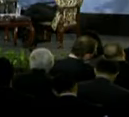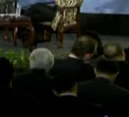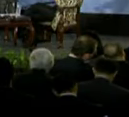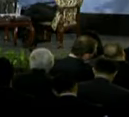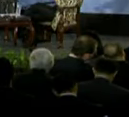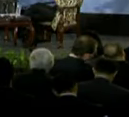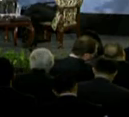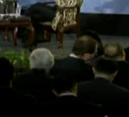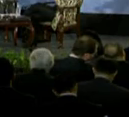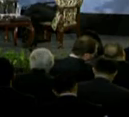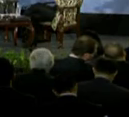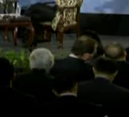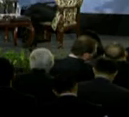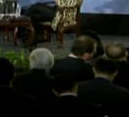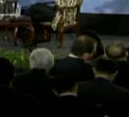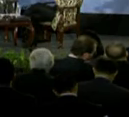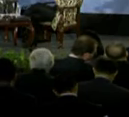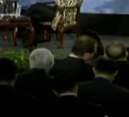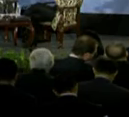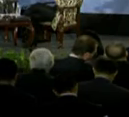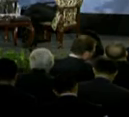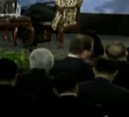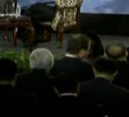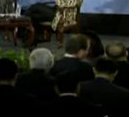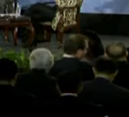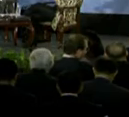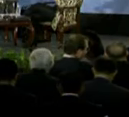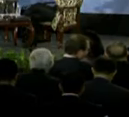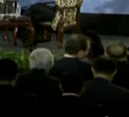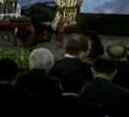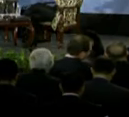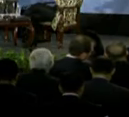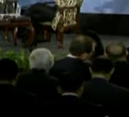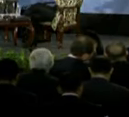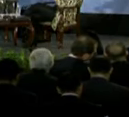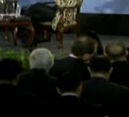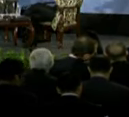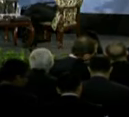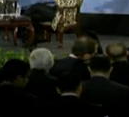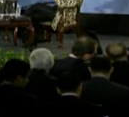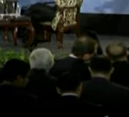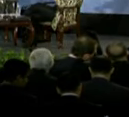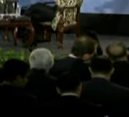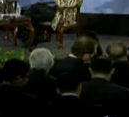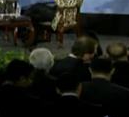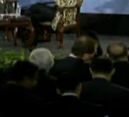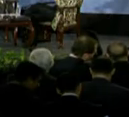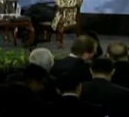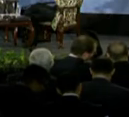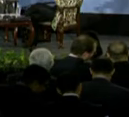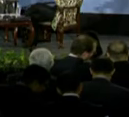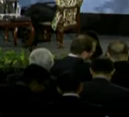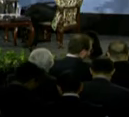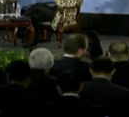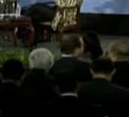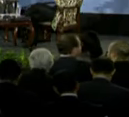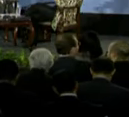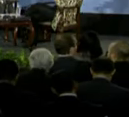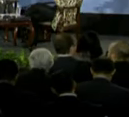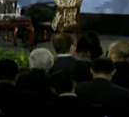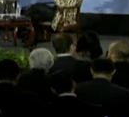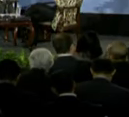Muchísimas gracias, y antes de empezar quisiera de verdad agradecer a la senadora, al